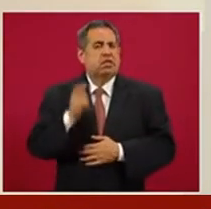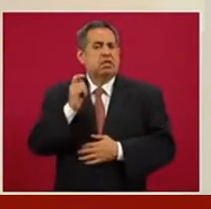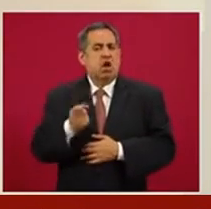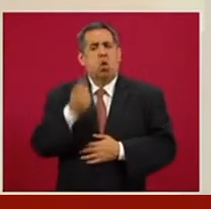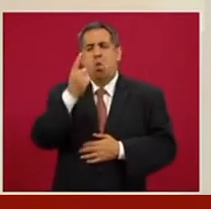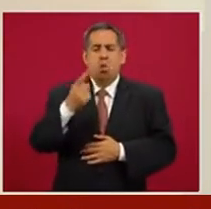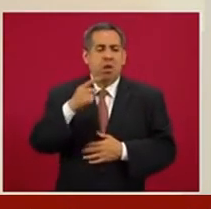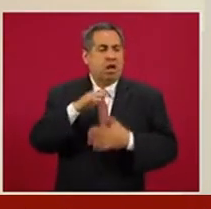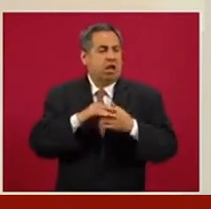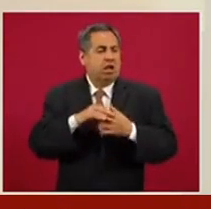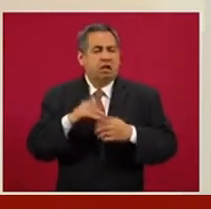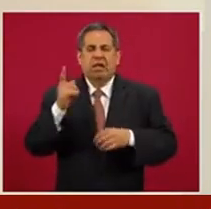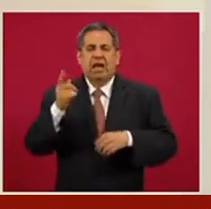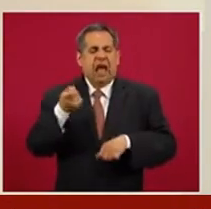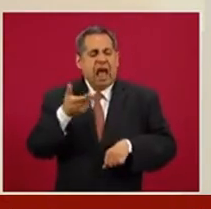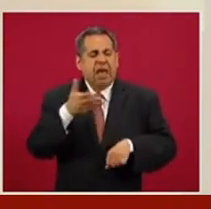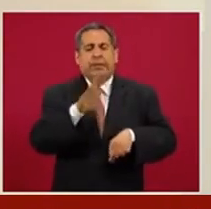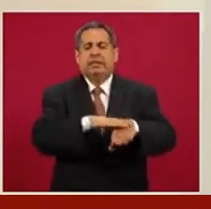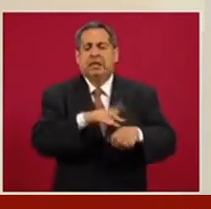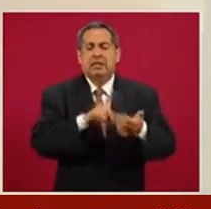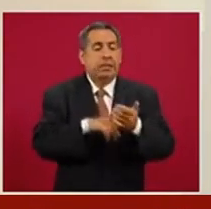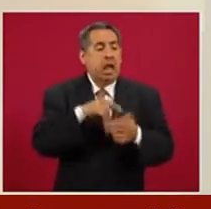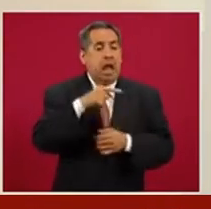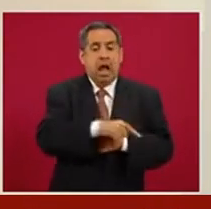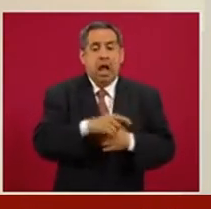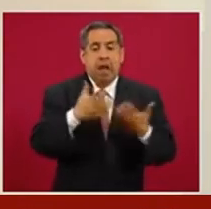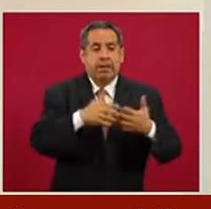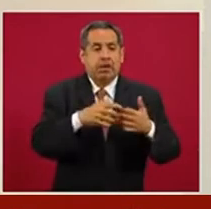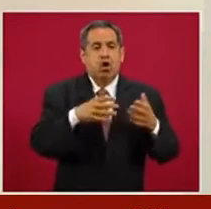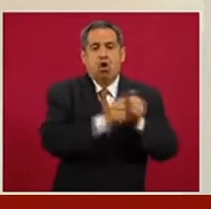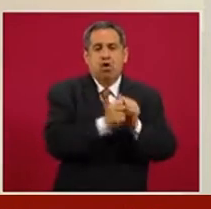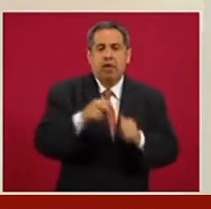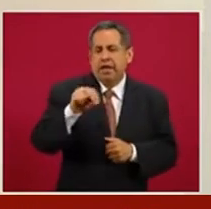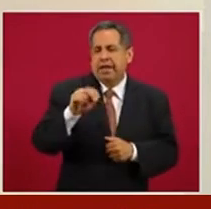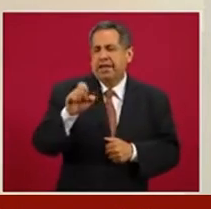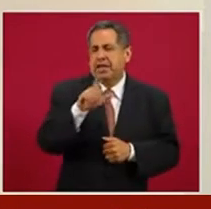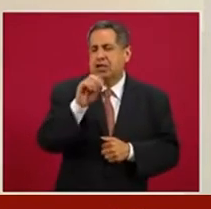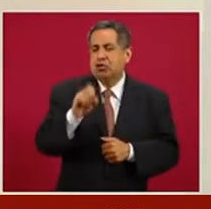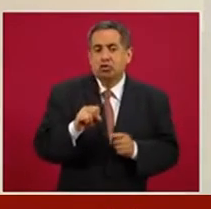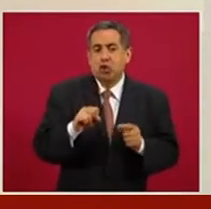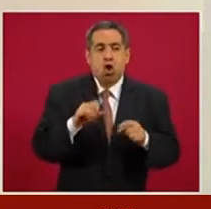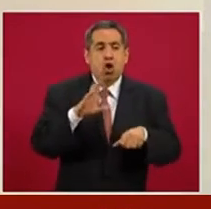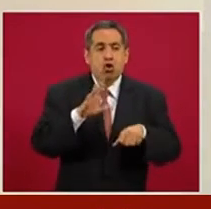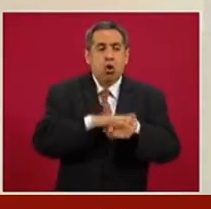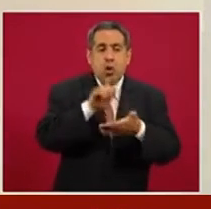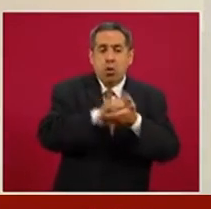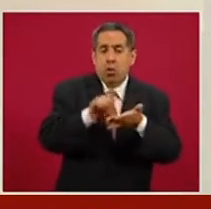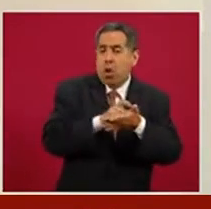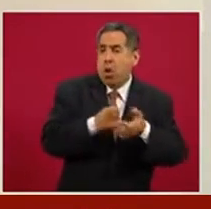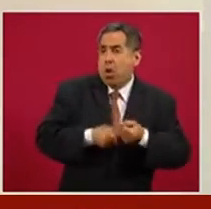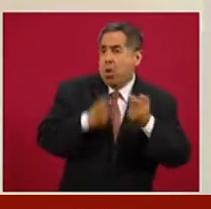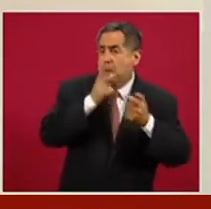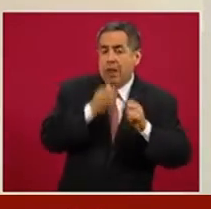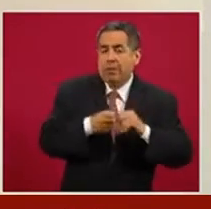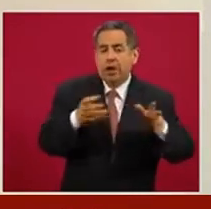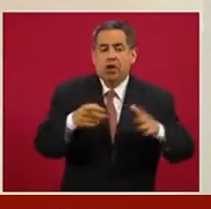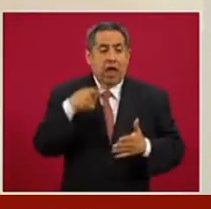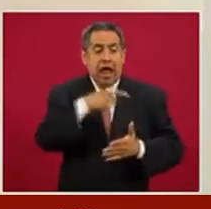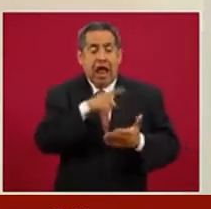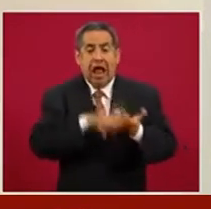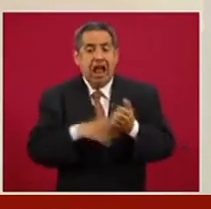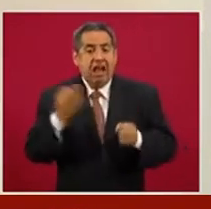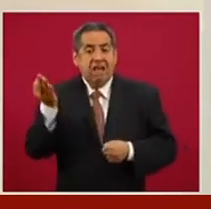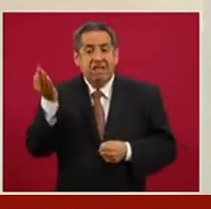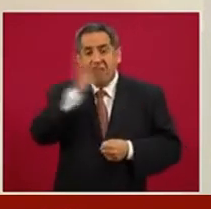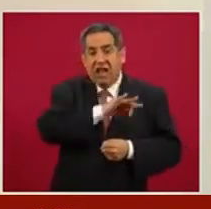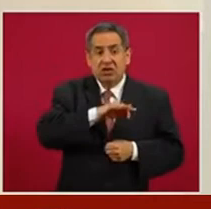sanción administrativa impuesta a una empresa editora de Nexos, no por lo que se publica en ella, sino porque falsificó un documento